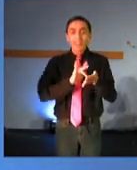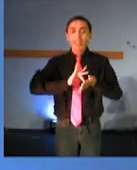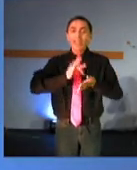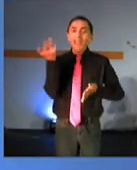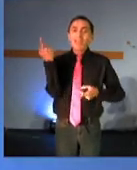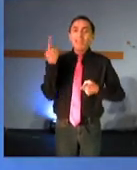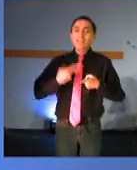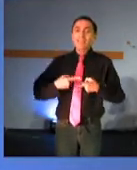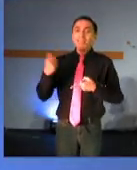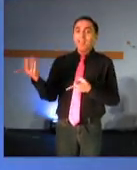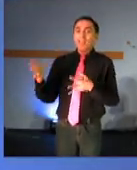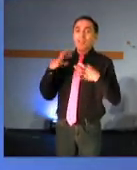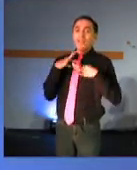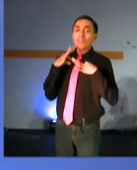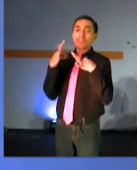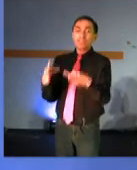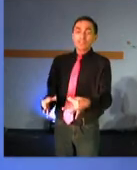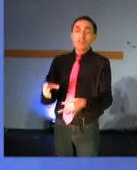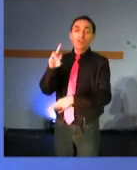Fundación Rosa Luxemburgo,